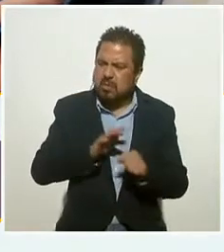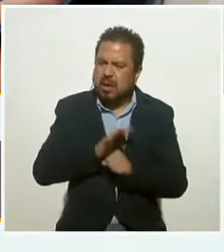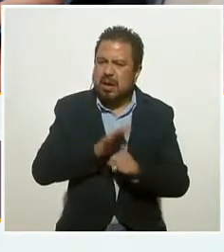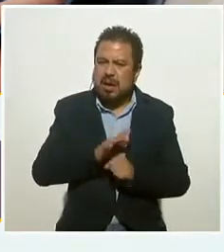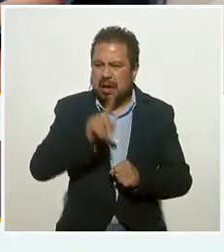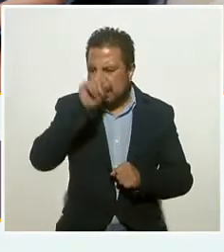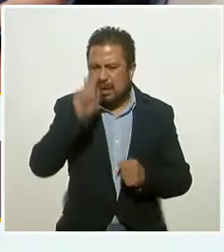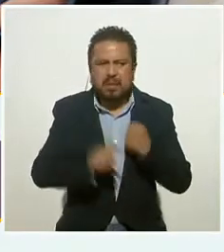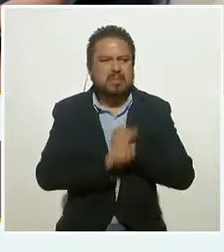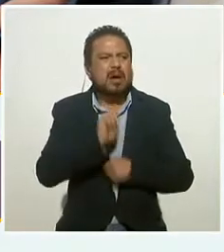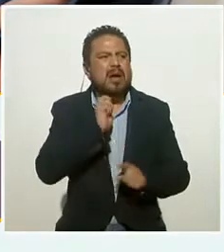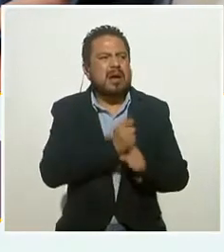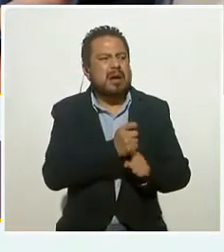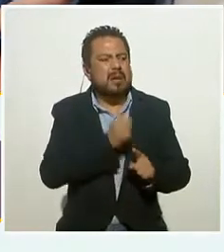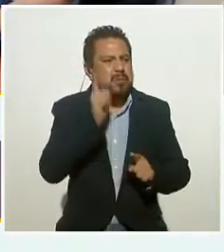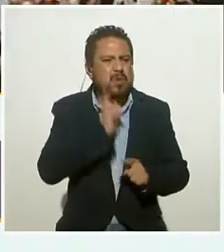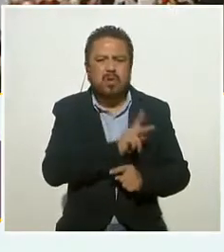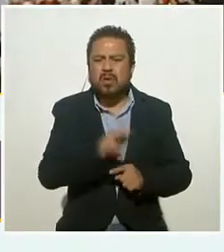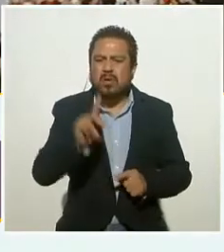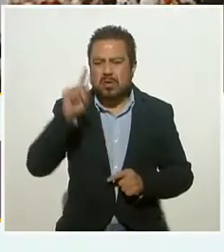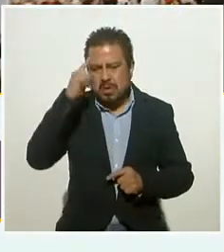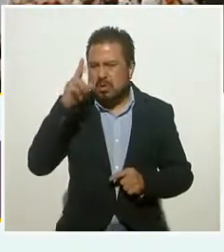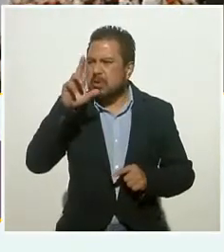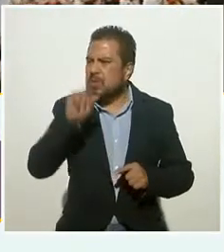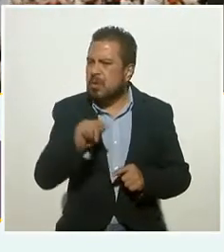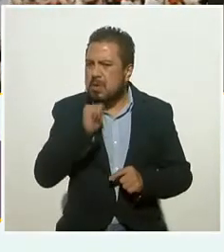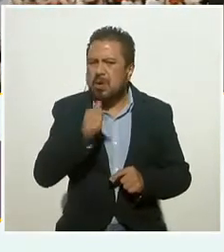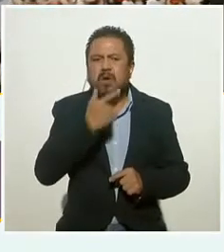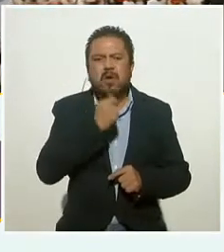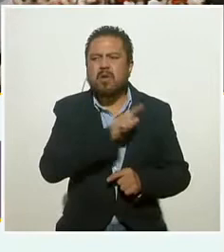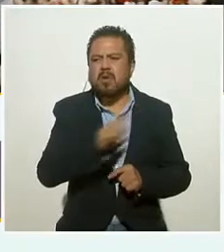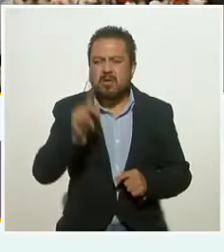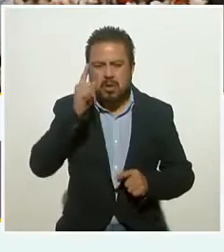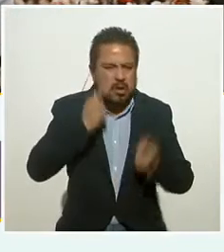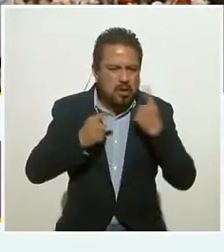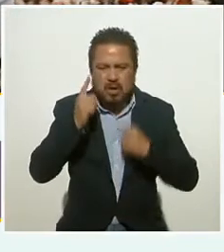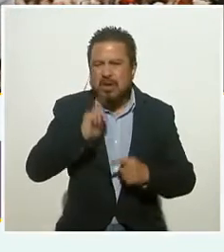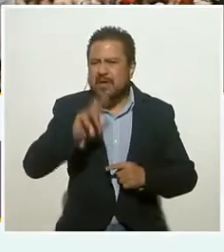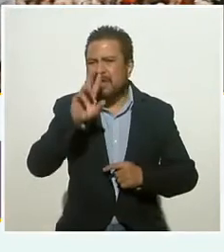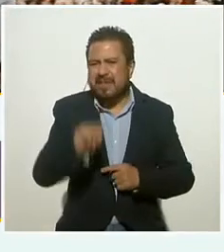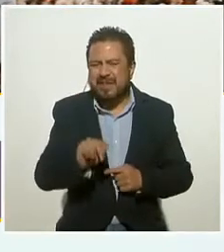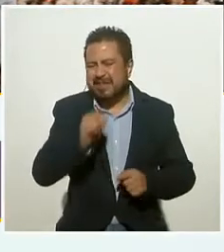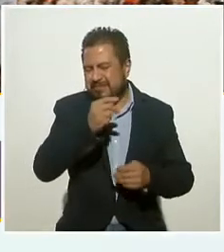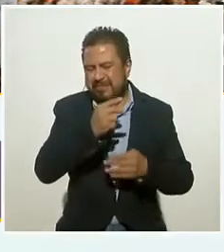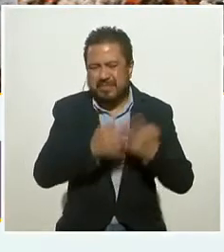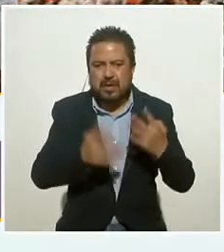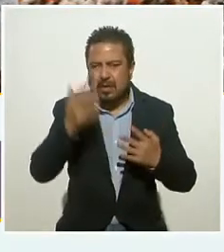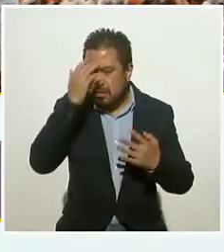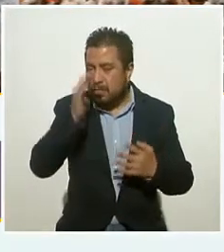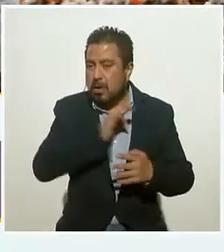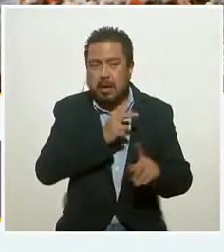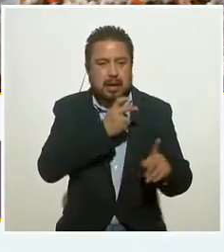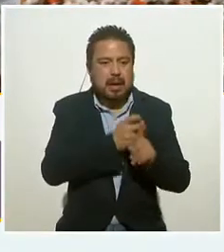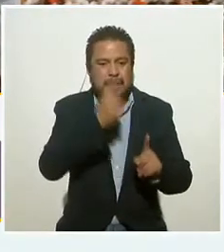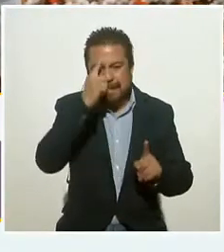prejuicios que tengo de que, por ejemplo, las mujeres no se enojan o los hombres no lloran, etcétera, etcétera. Poder conocer eso y para qué me sirven